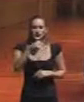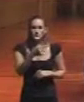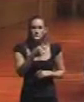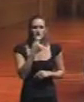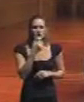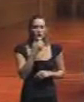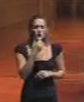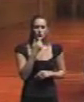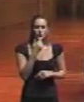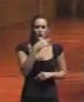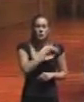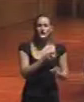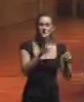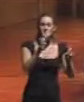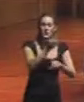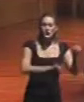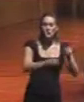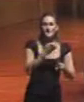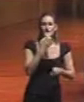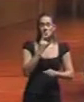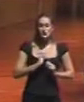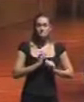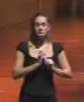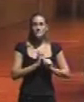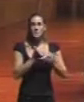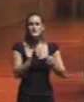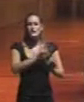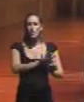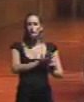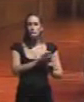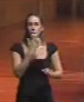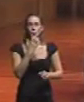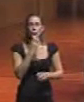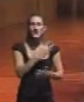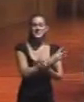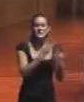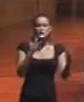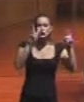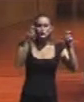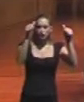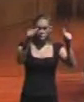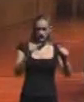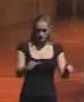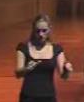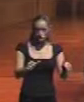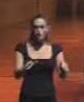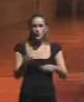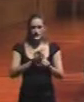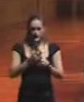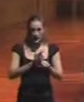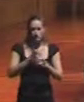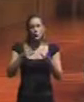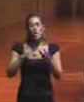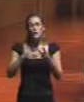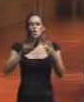líneas estratégicas y programáticas, en su seno se han aprobado, entre otras cuestiones, 18 nuevos títulos oficiales de grado, 9 programas